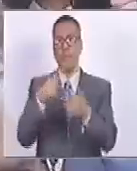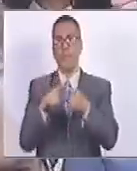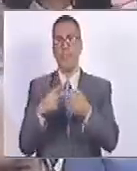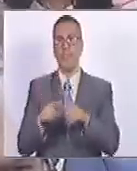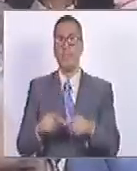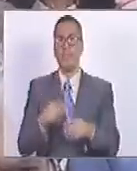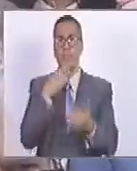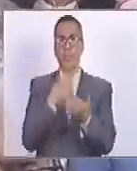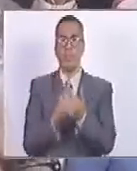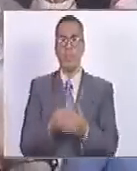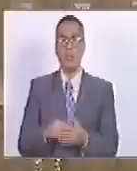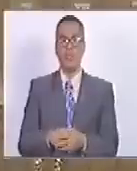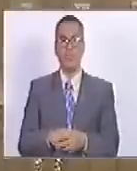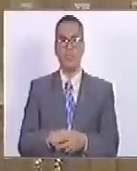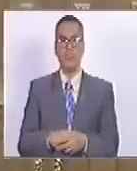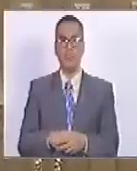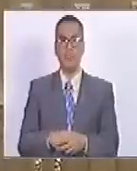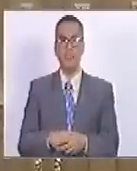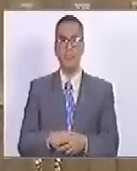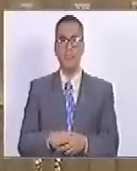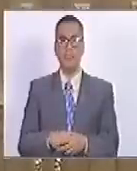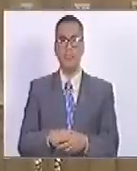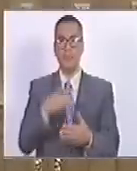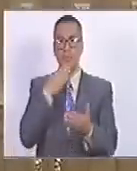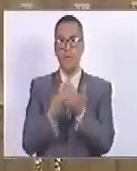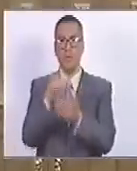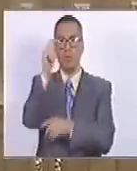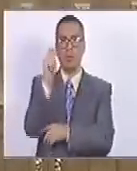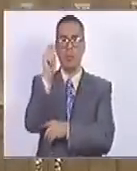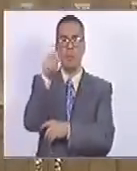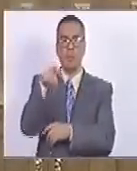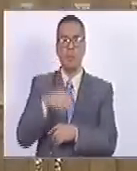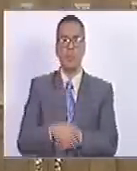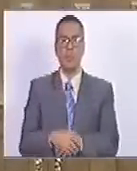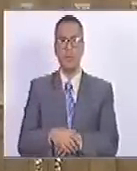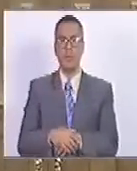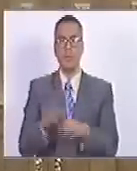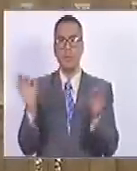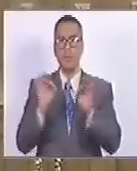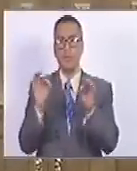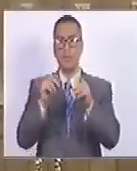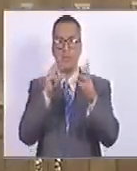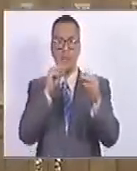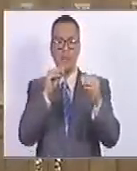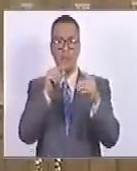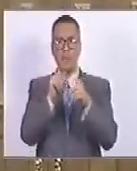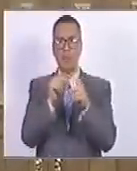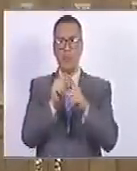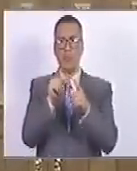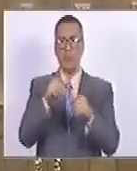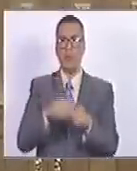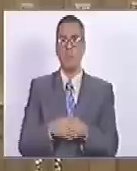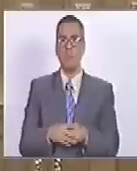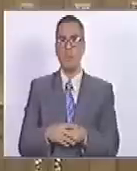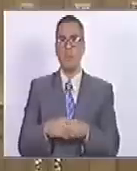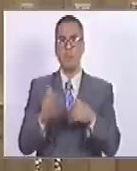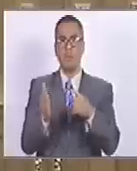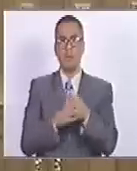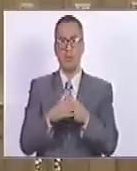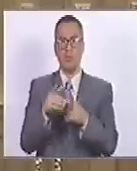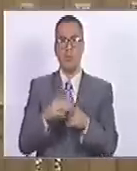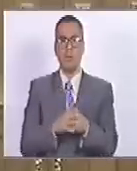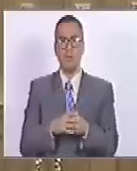diferentes. Muchísimas gracias. Gracias, diputado. Nadie más ha anotado el derecho de palabra. Se va a cerrar.